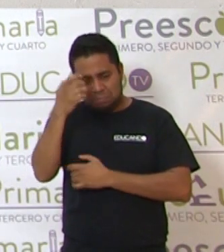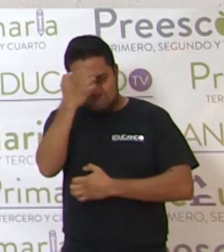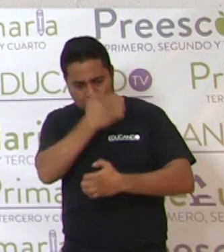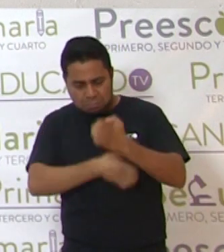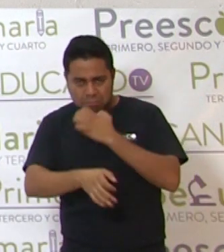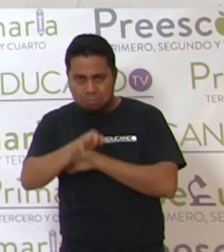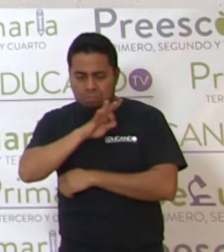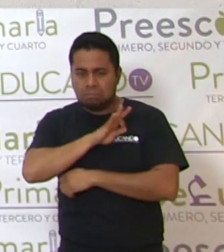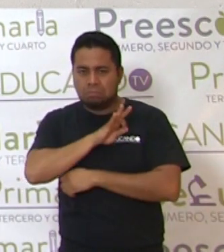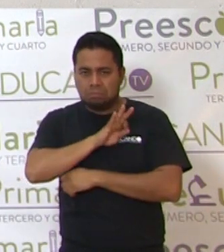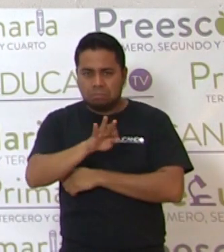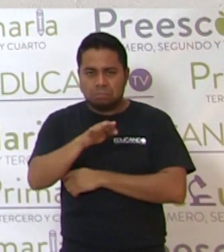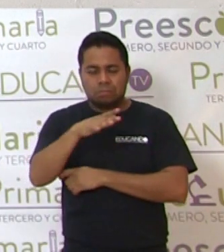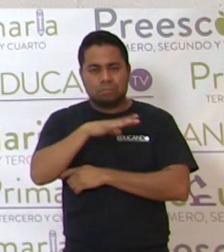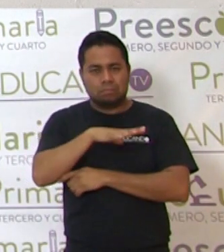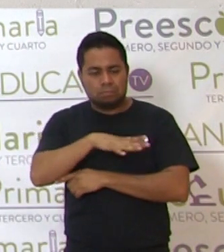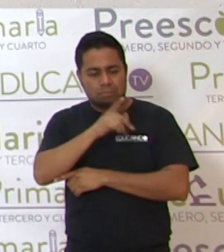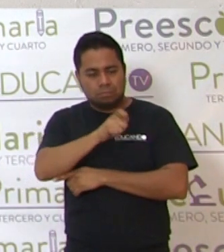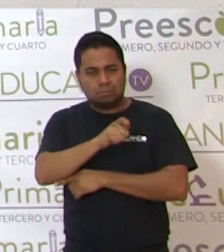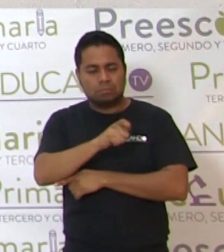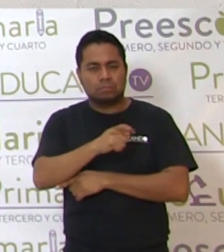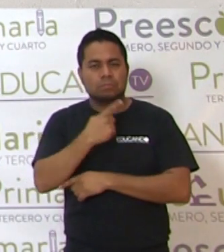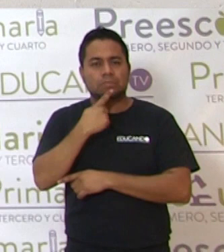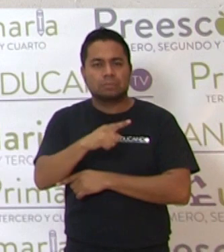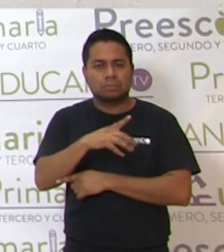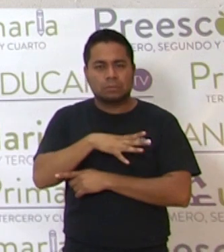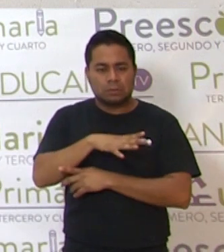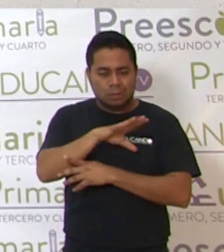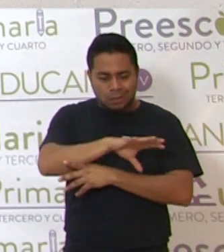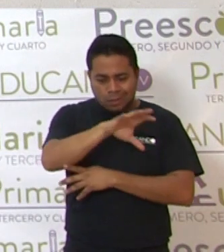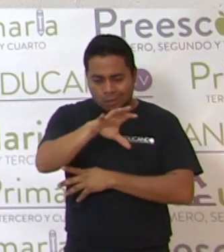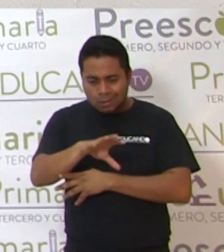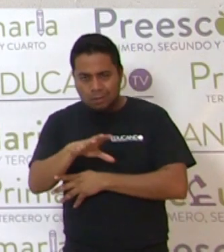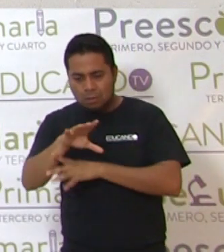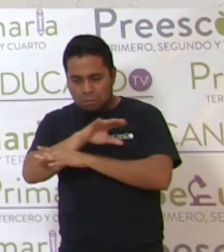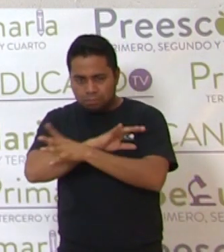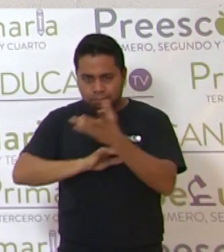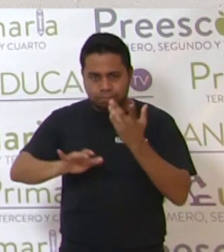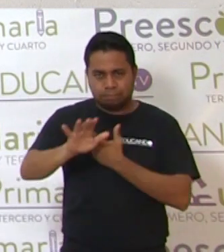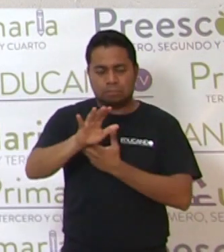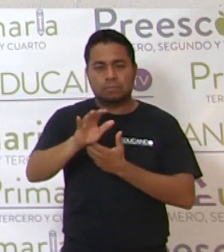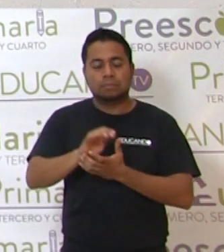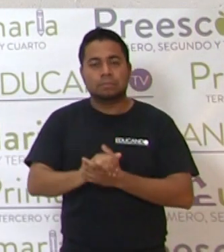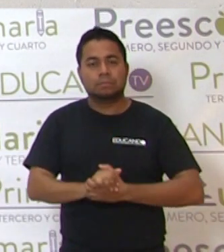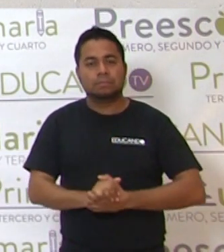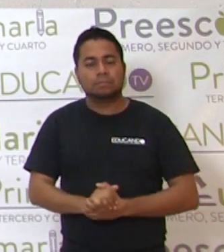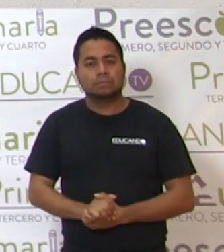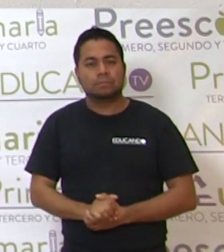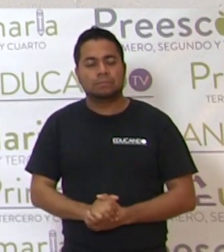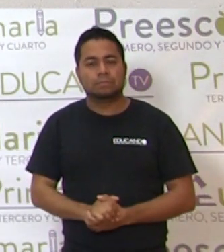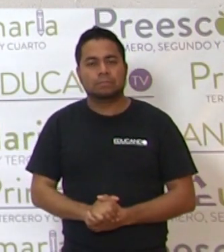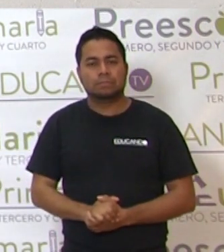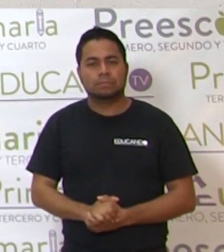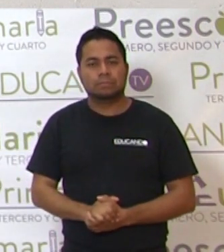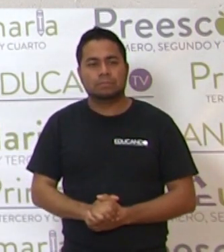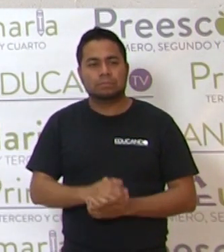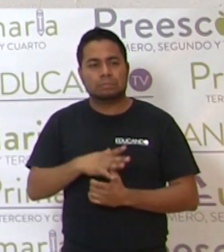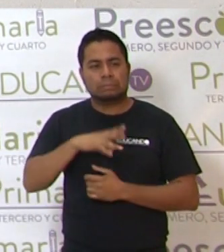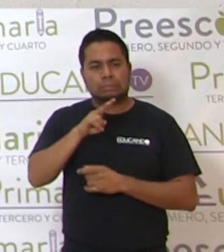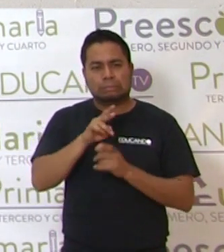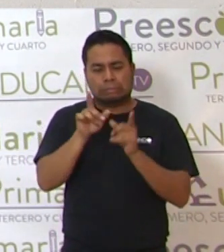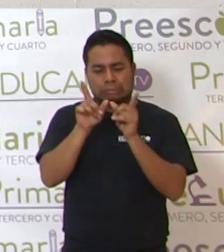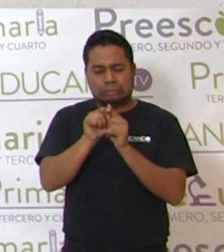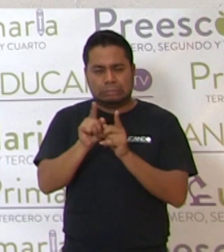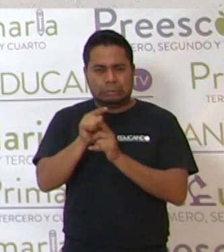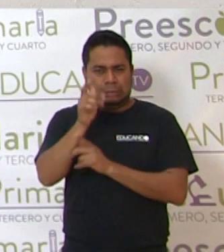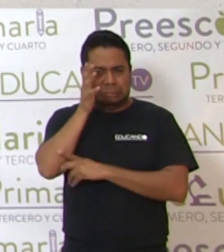analizando, tenemos este que es clasificado, si no tanto. Bien, son muy pequeñitos, ya te